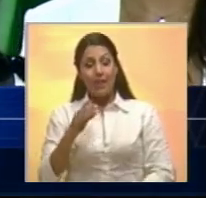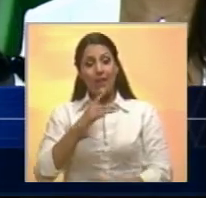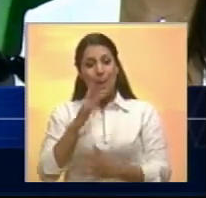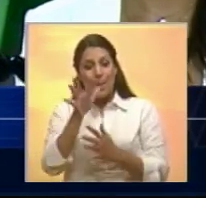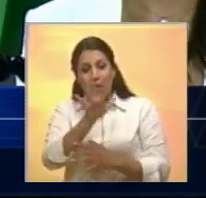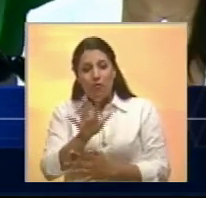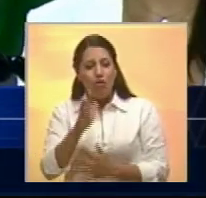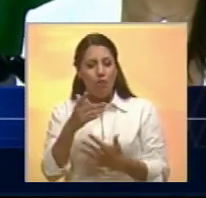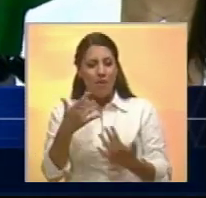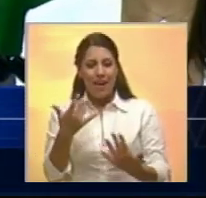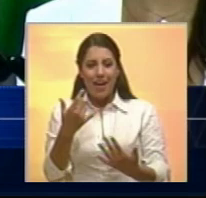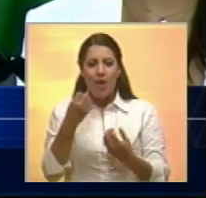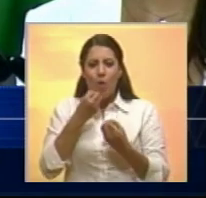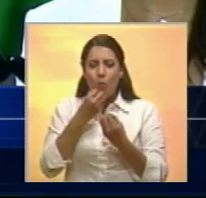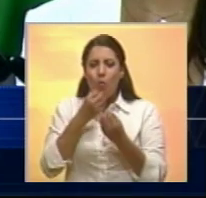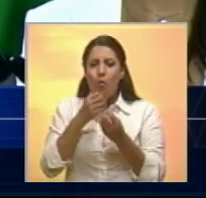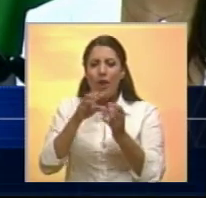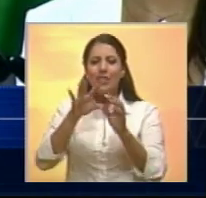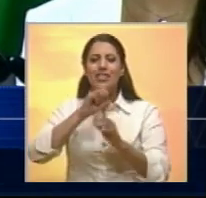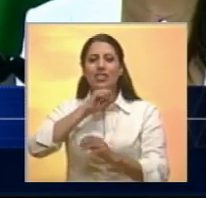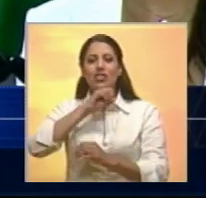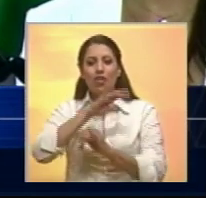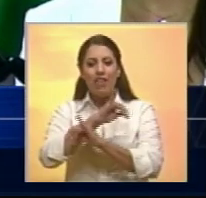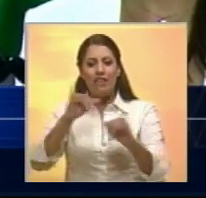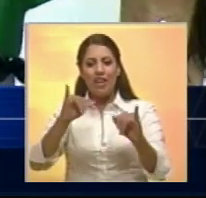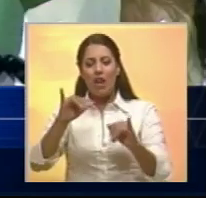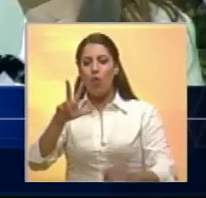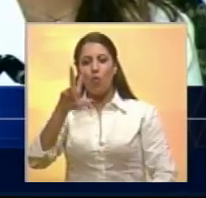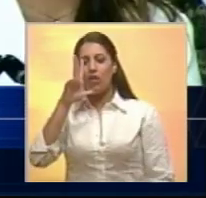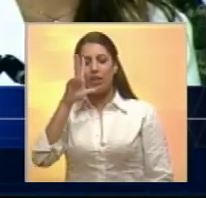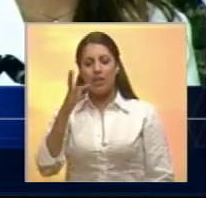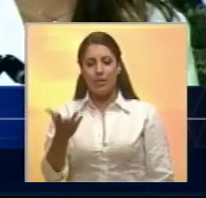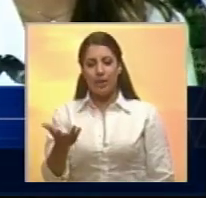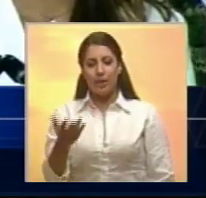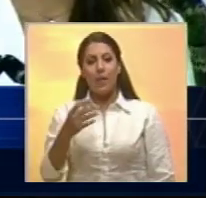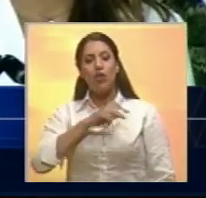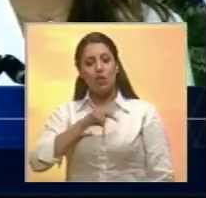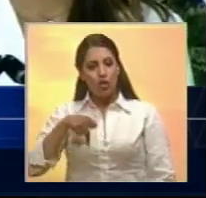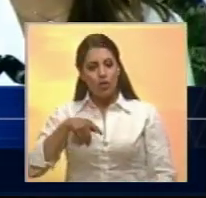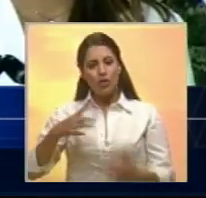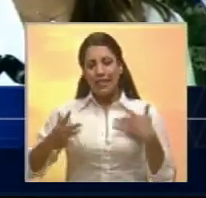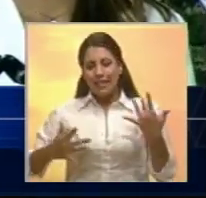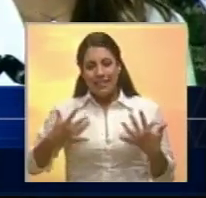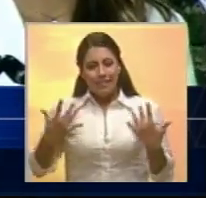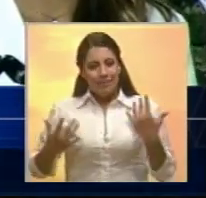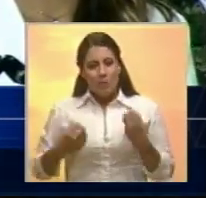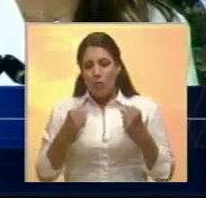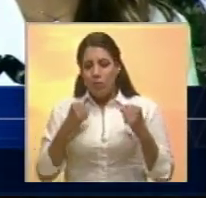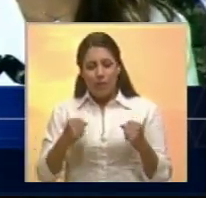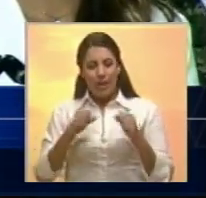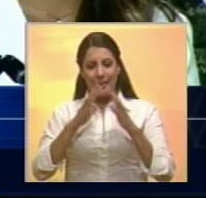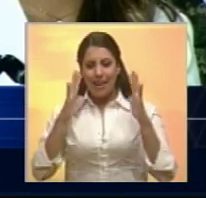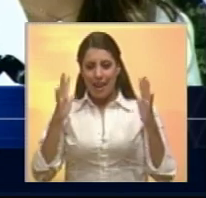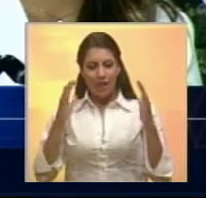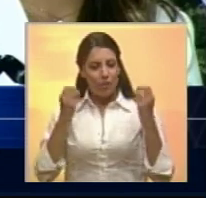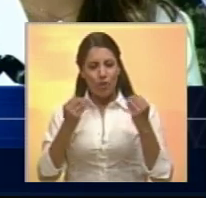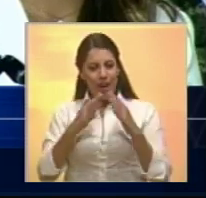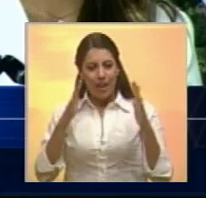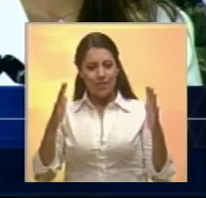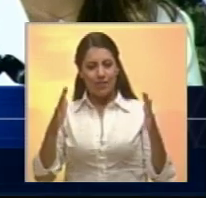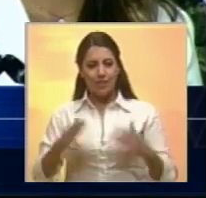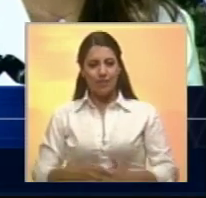especie de cuento de hadas con final de tragedia. Es una emoción muy grande, muy grande.